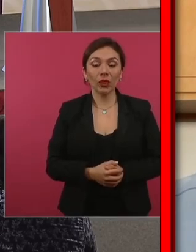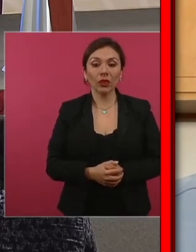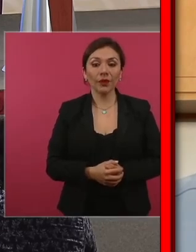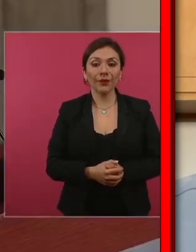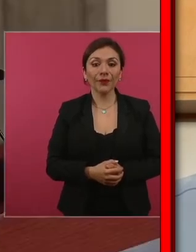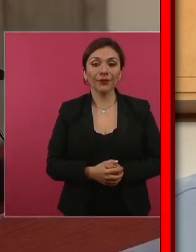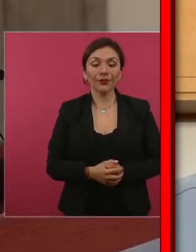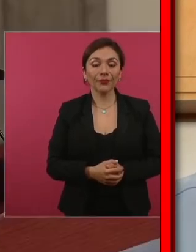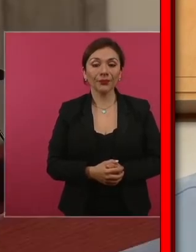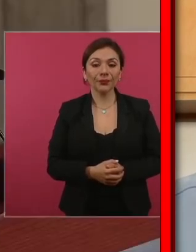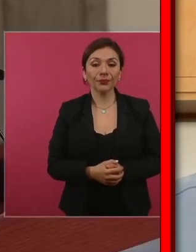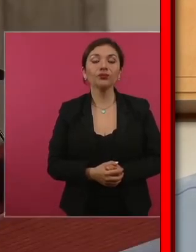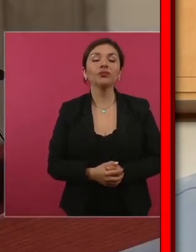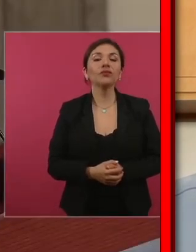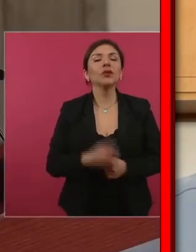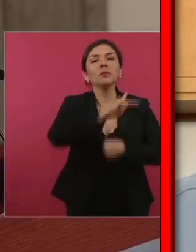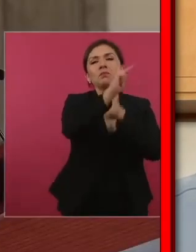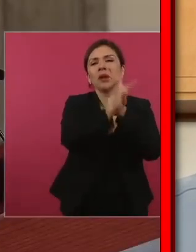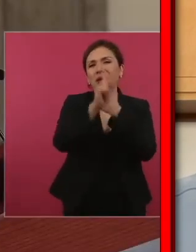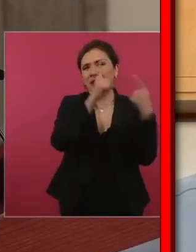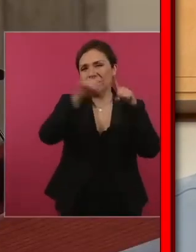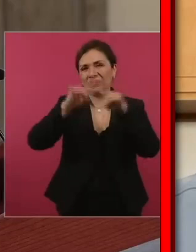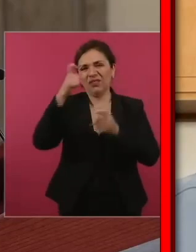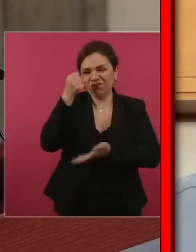en inversión extranjera miren cómo vamos